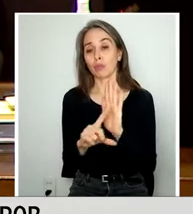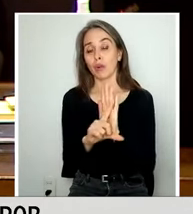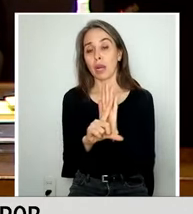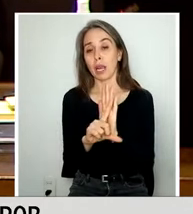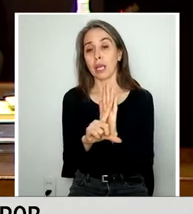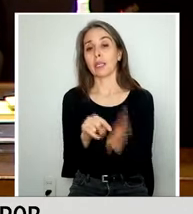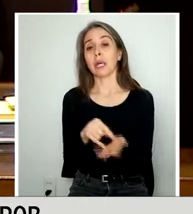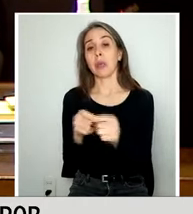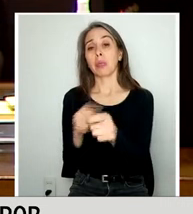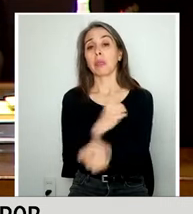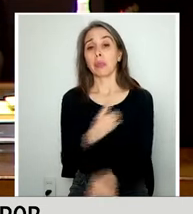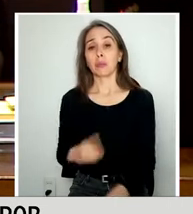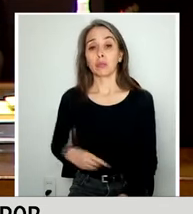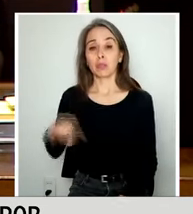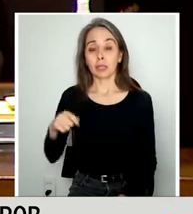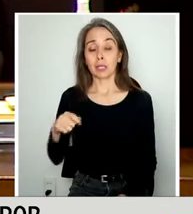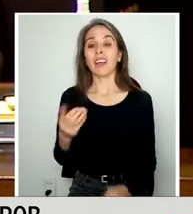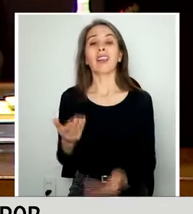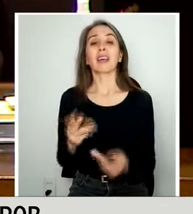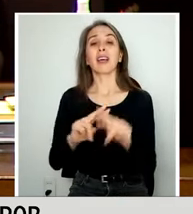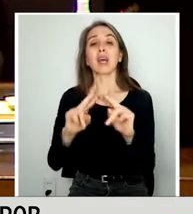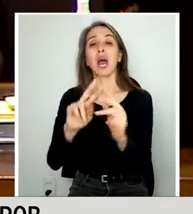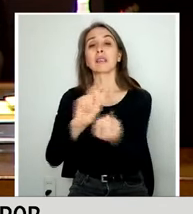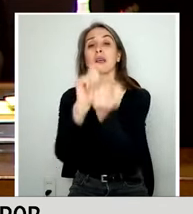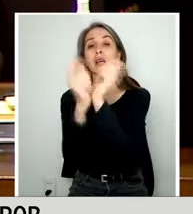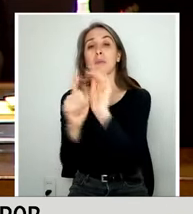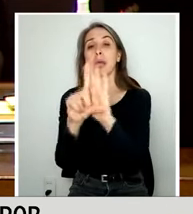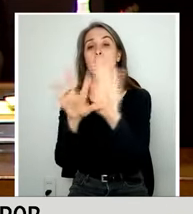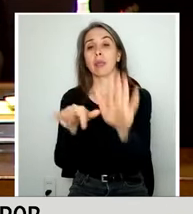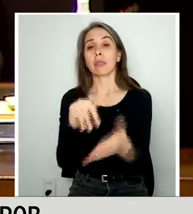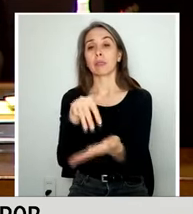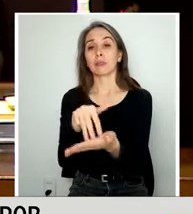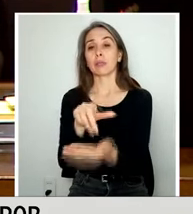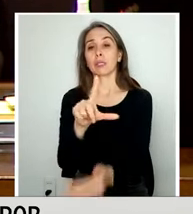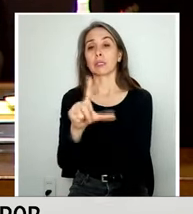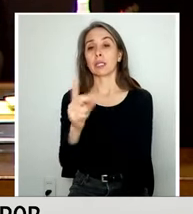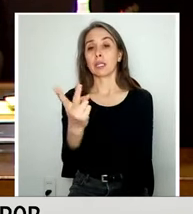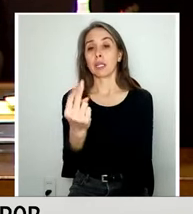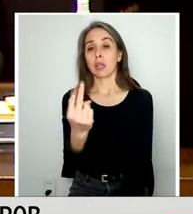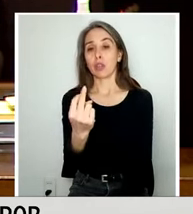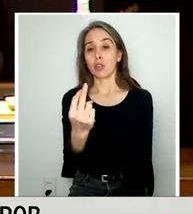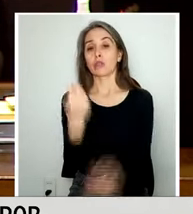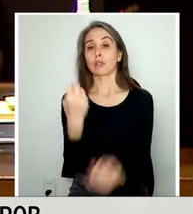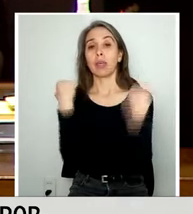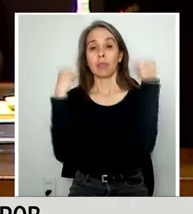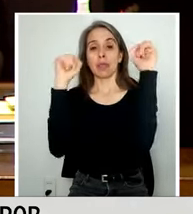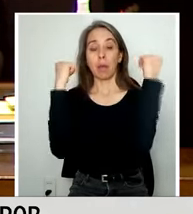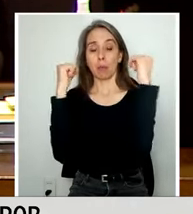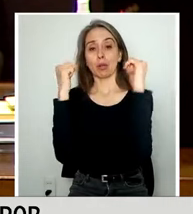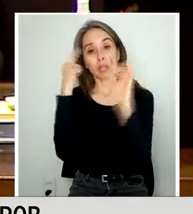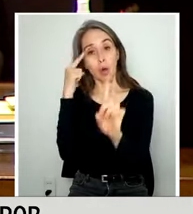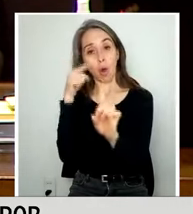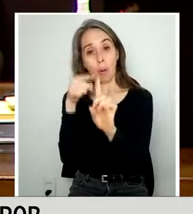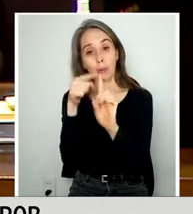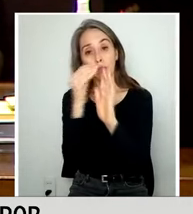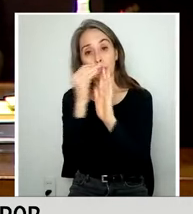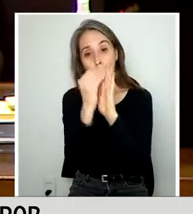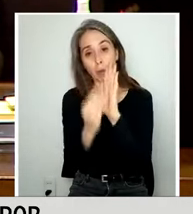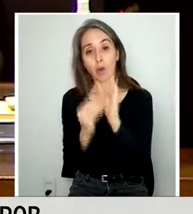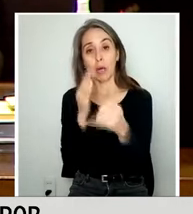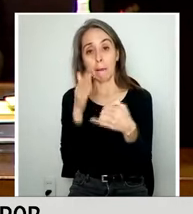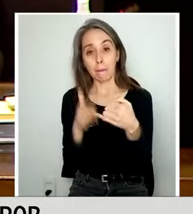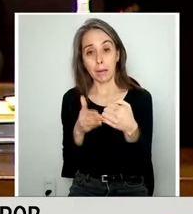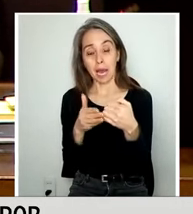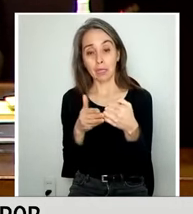que modifica la ley número 19.712 del deporte con el objeto de fijar un plazo para la presentación